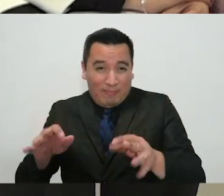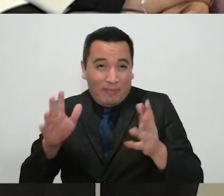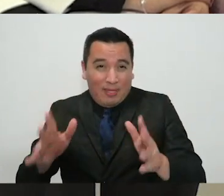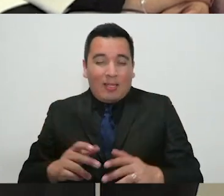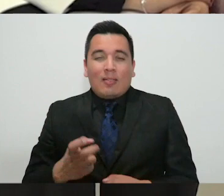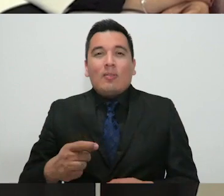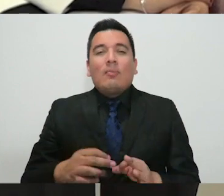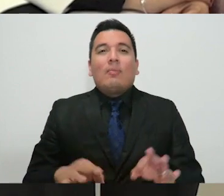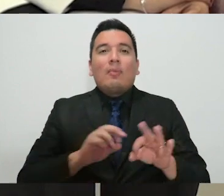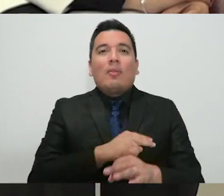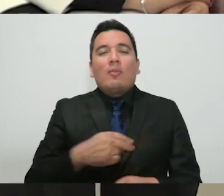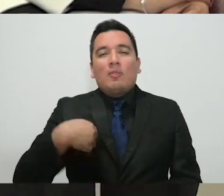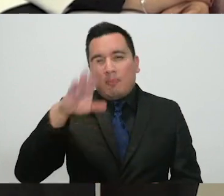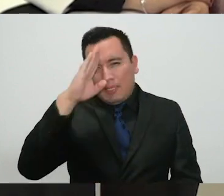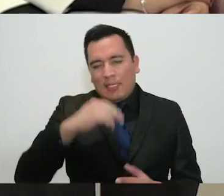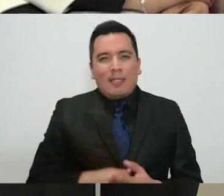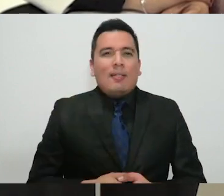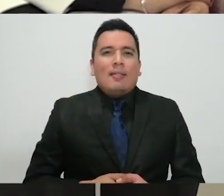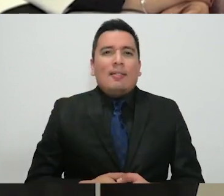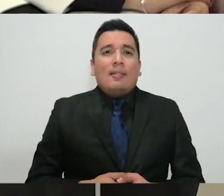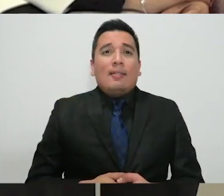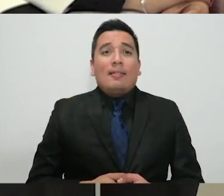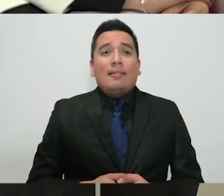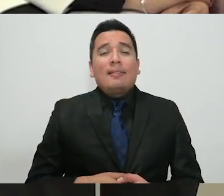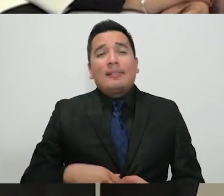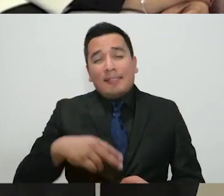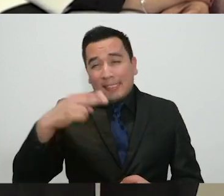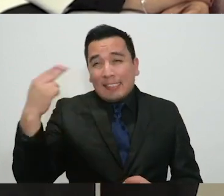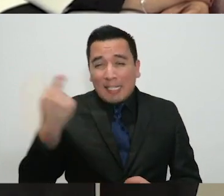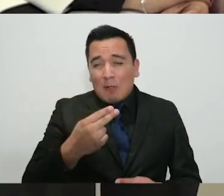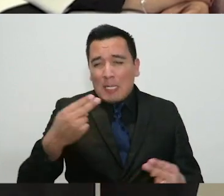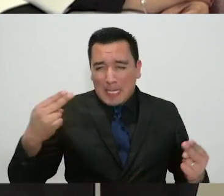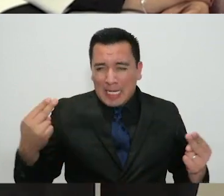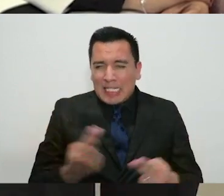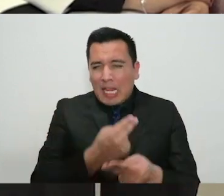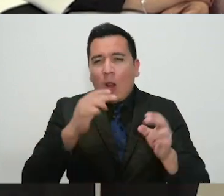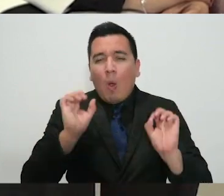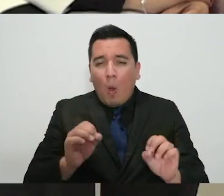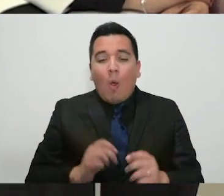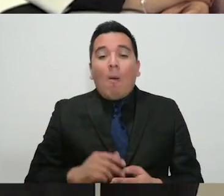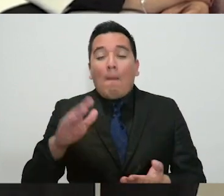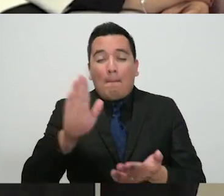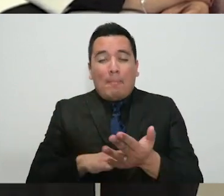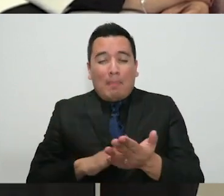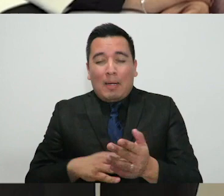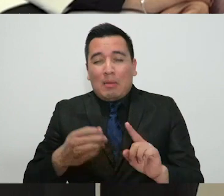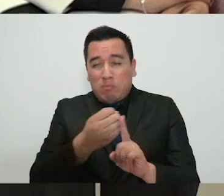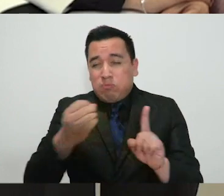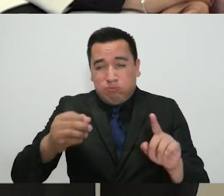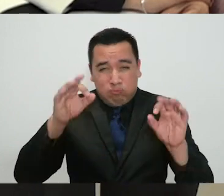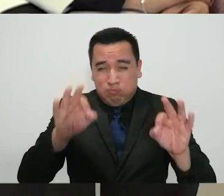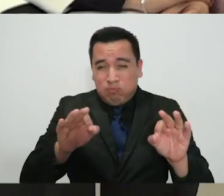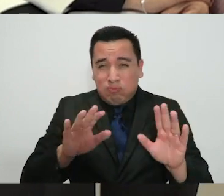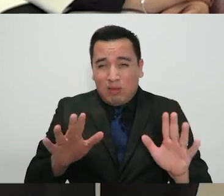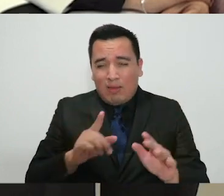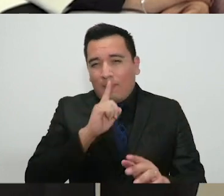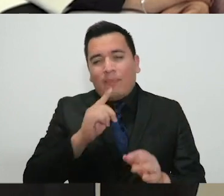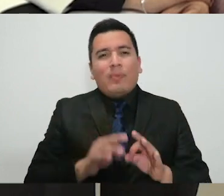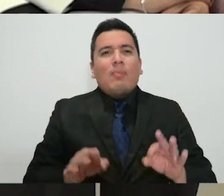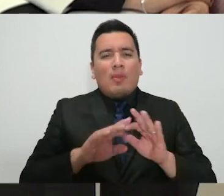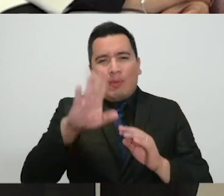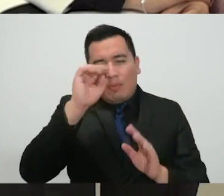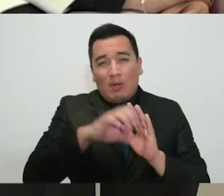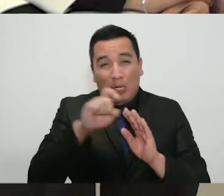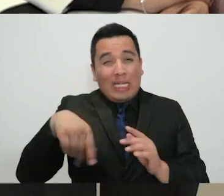poco el chip y decir, a ver, no necesariamente se requiere la nacionalidad, sino pensar en términos de